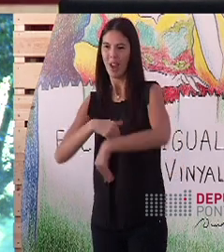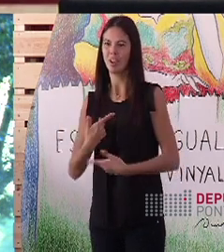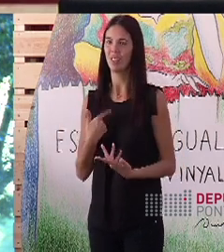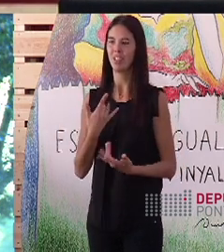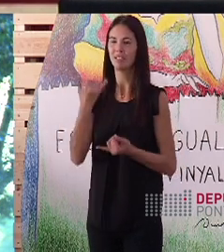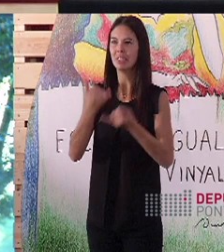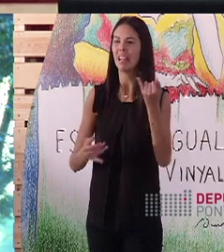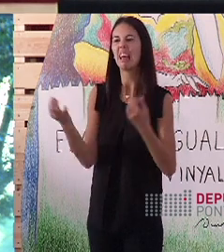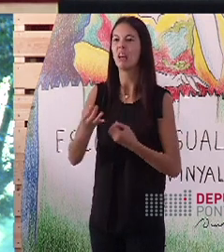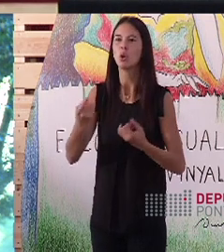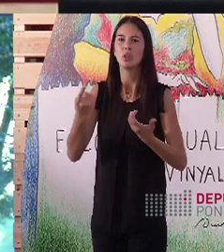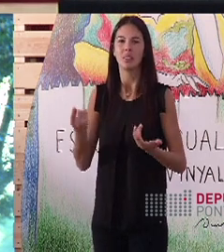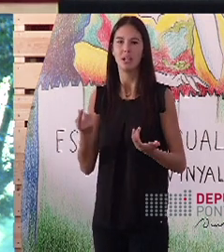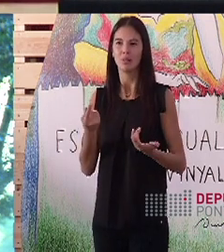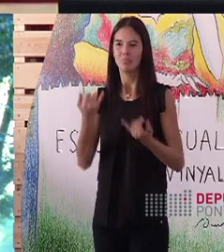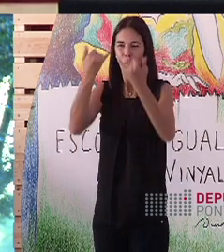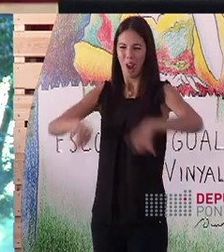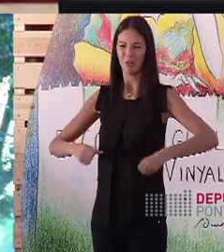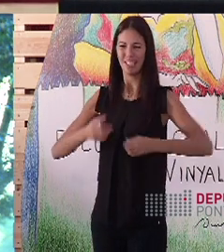poder en el que el putero,